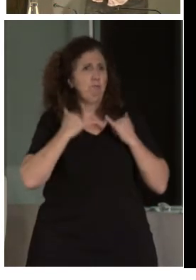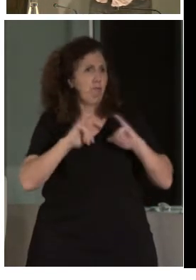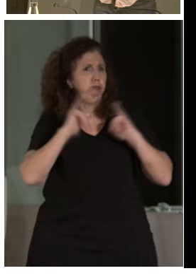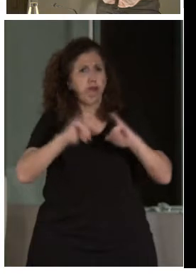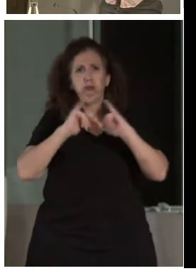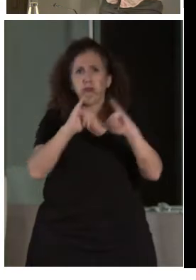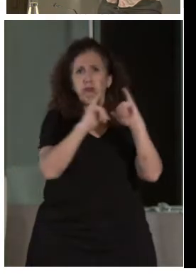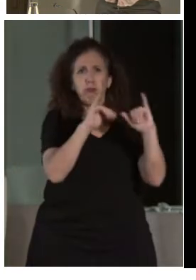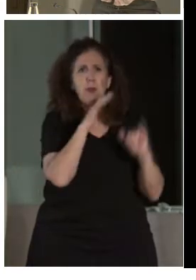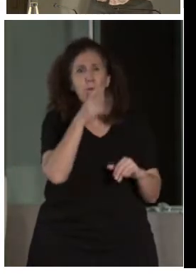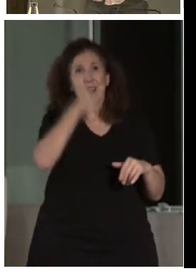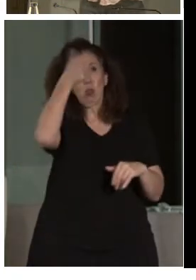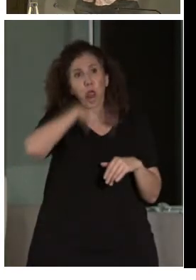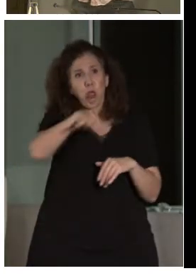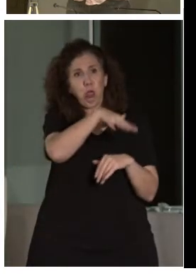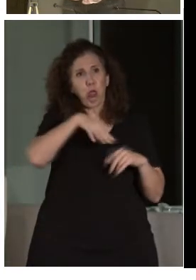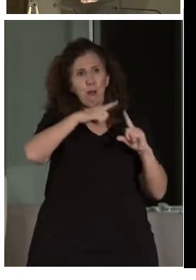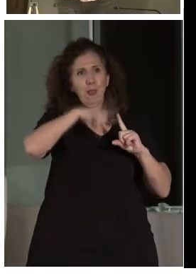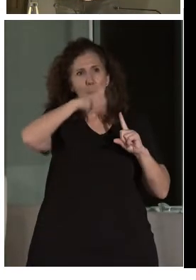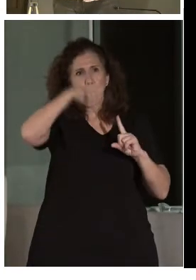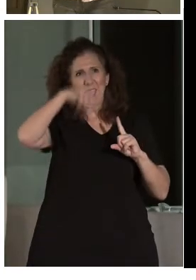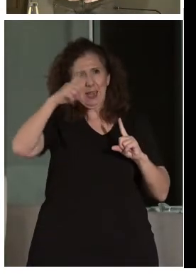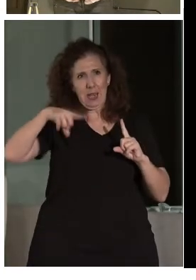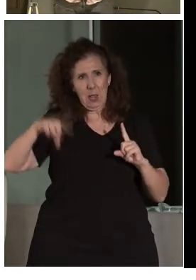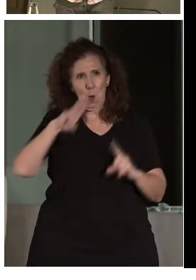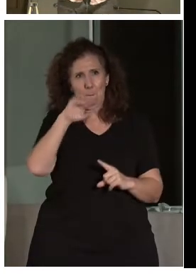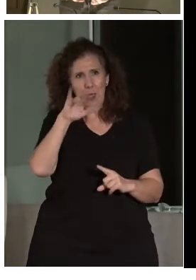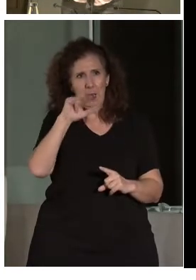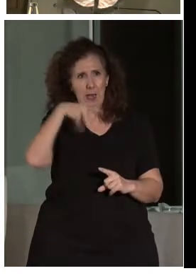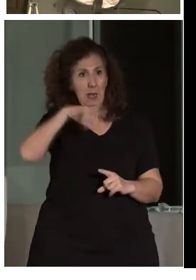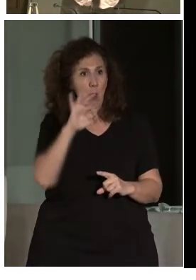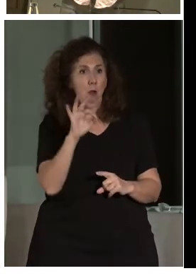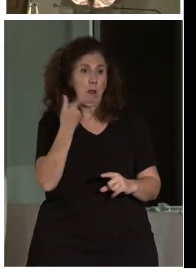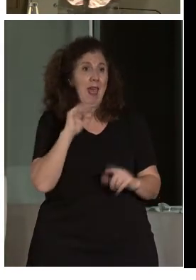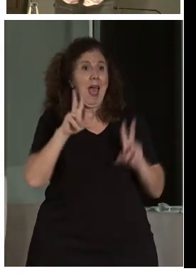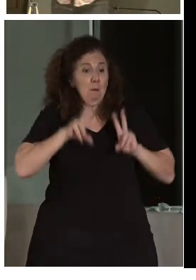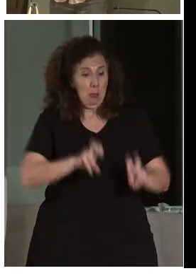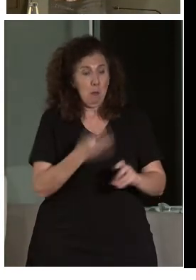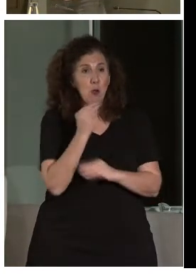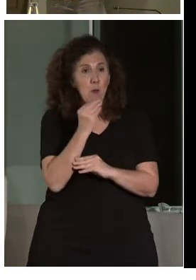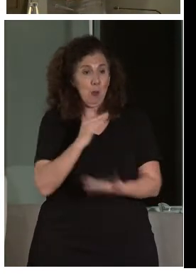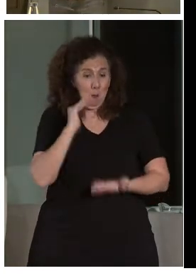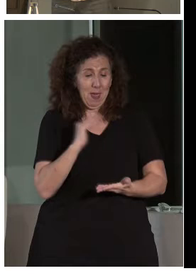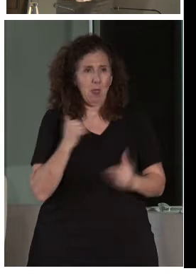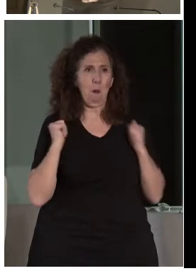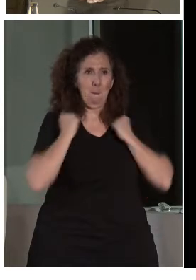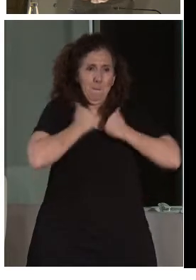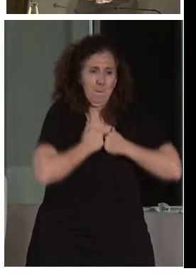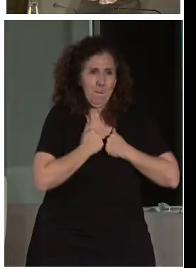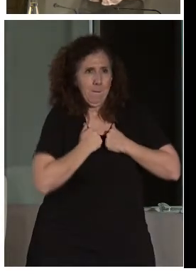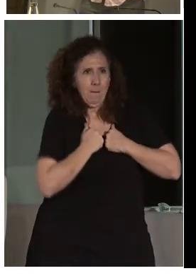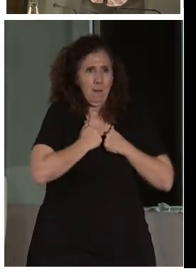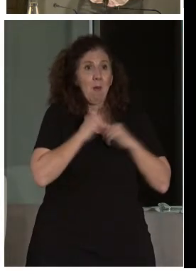Pirineos. Y entonces, ¿qué es lo que hizo? Bueno, pues mientras su sobrino era pequeño, le llevaba en la chepa, ¿no? Pero claro, el